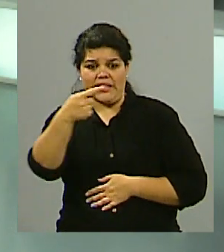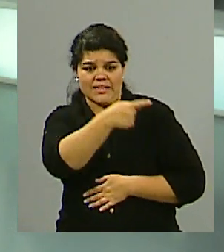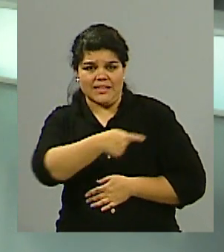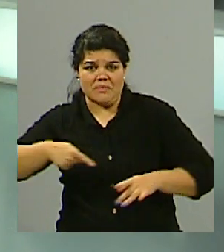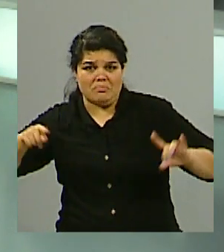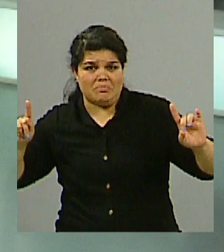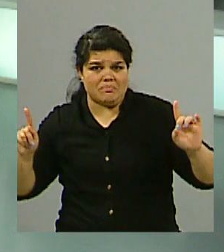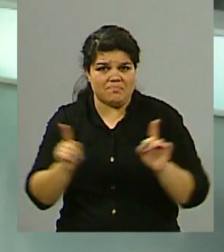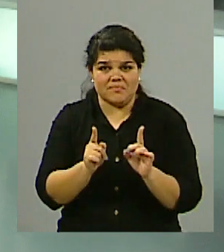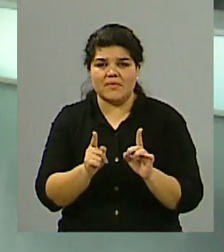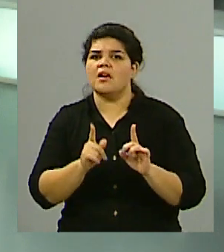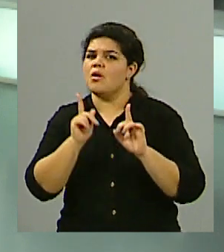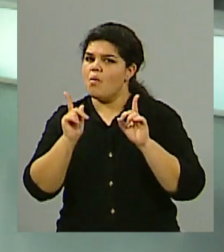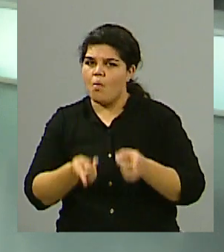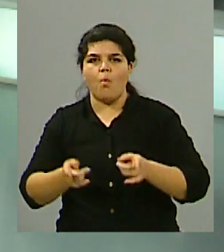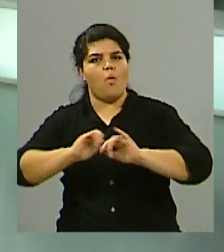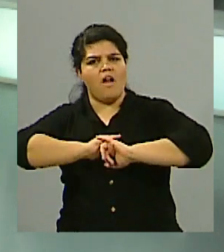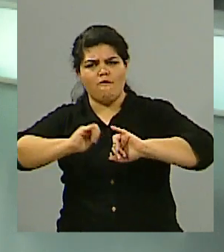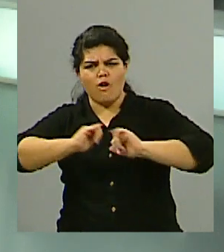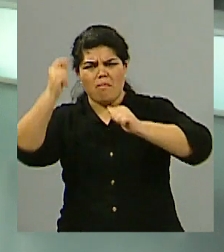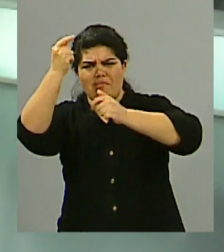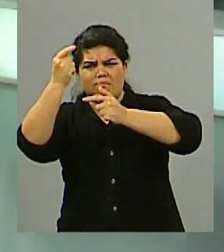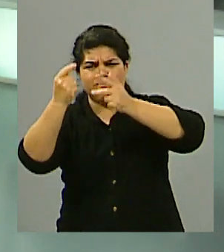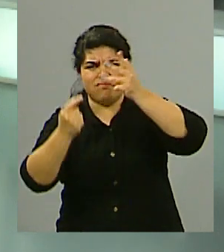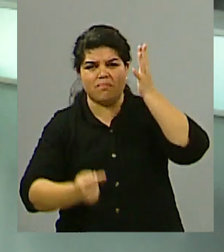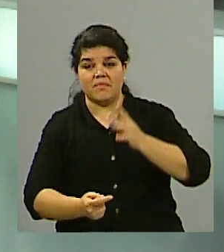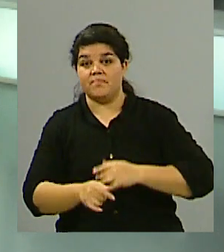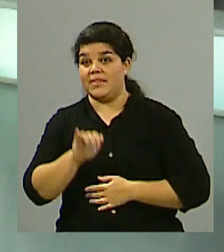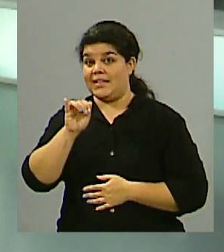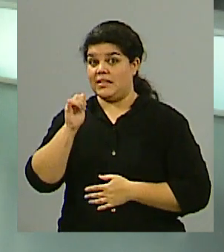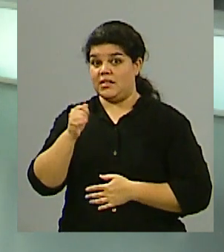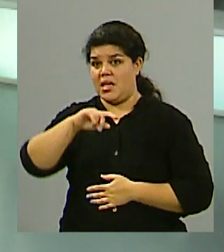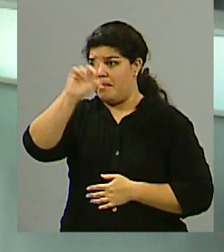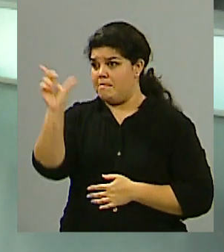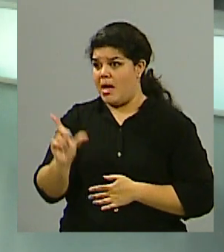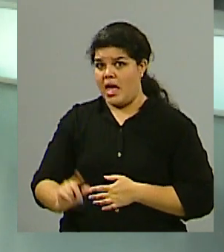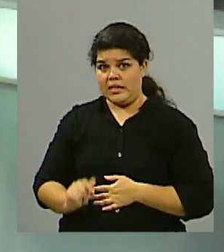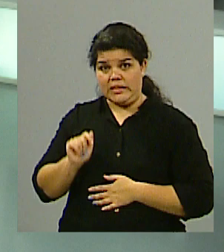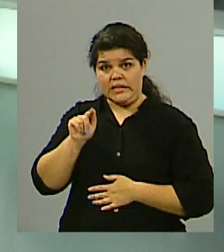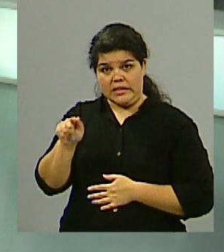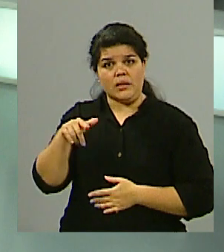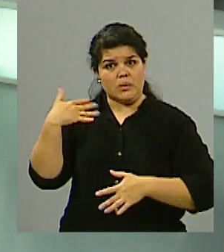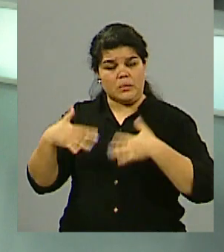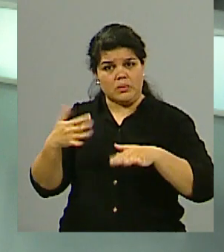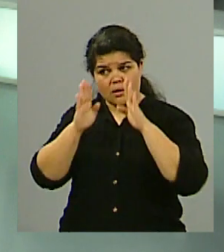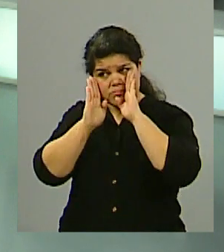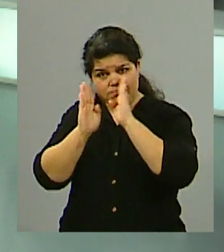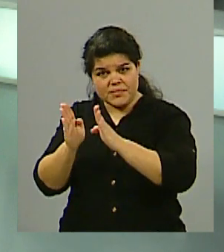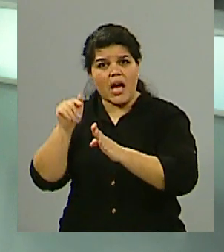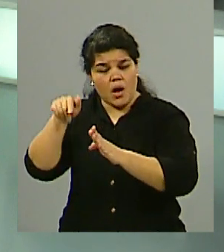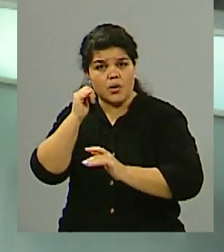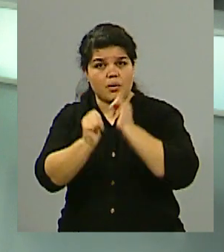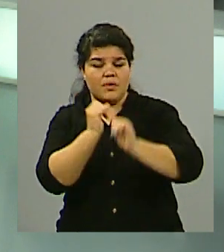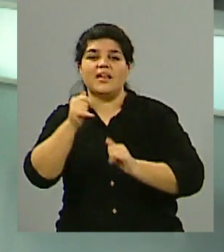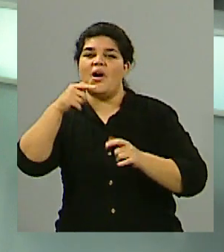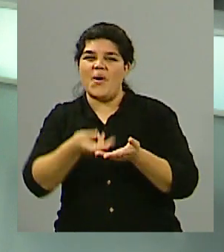y muy llena de información. Sí, cosas que están pasando en nuestro país y que obviamente tenemos que poner el foco en esos temas. Le vamos a repasar, estamos en el